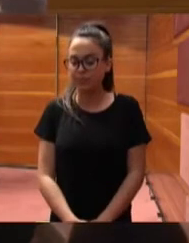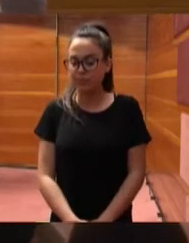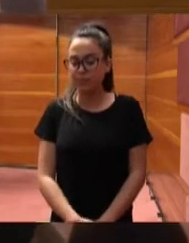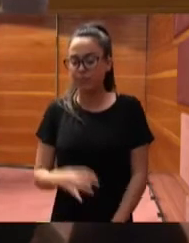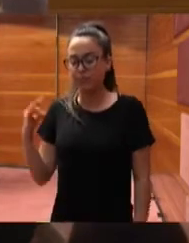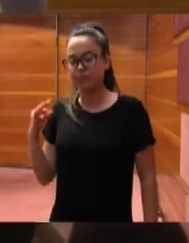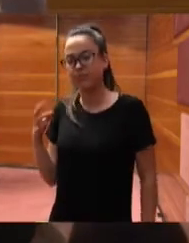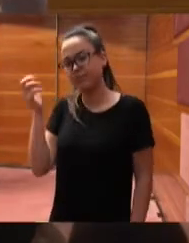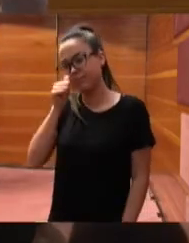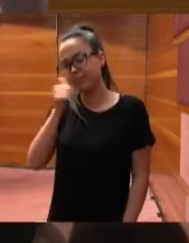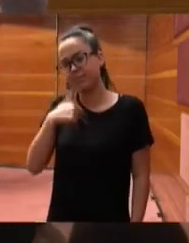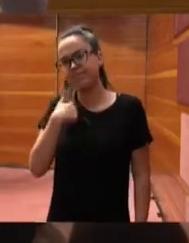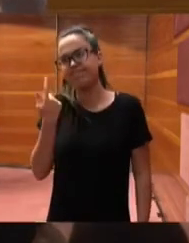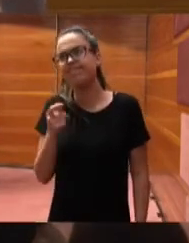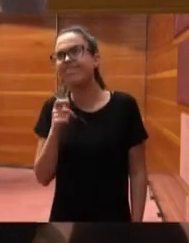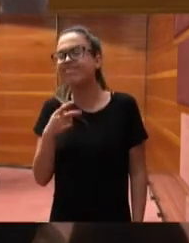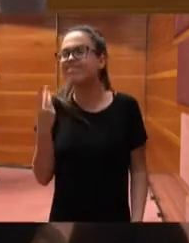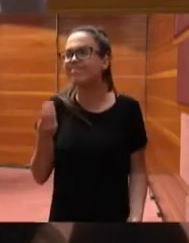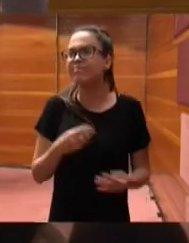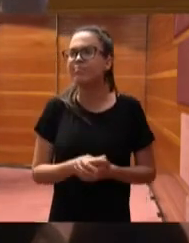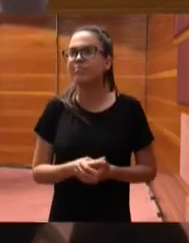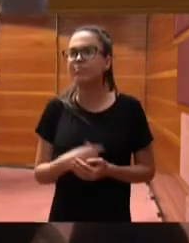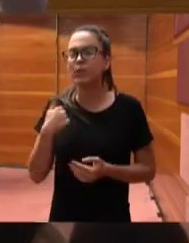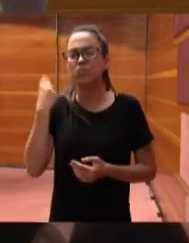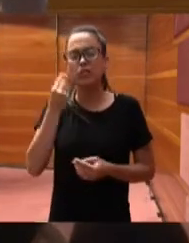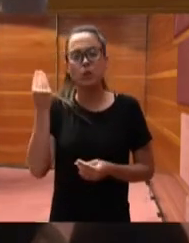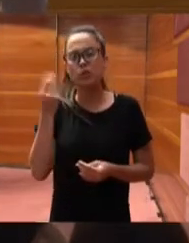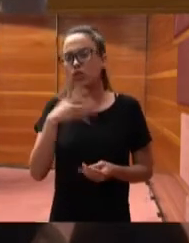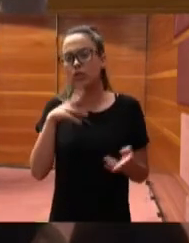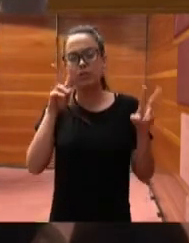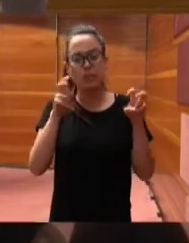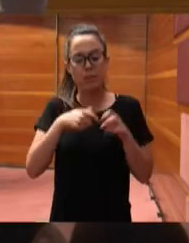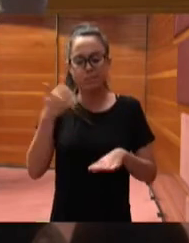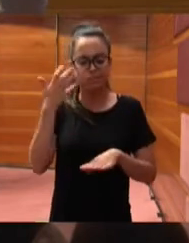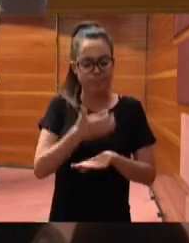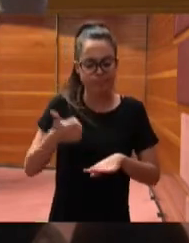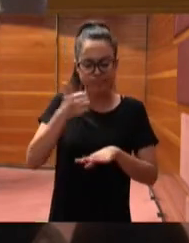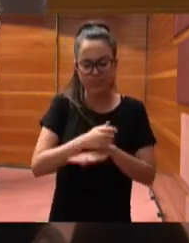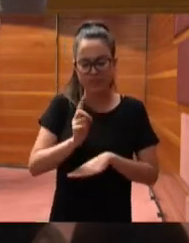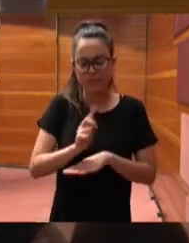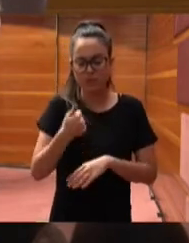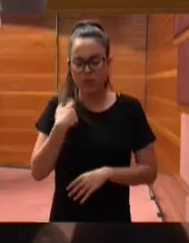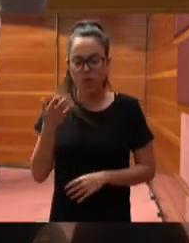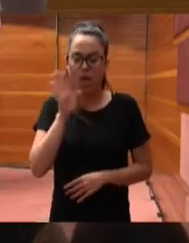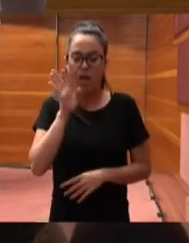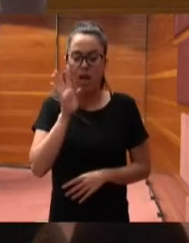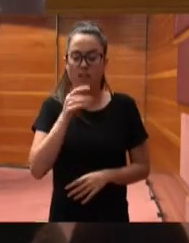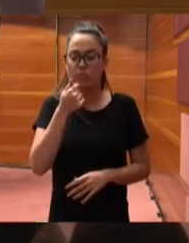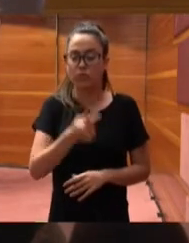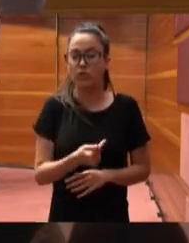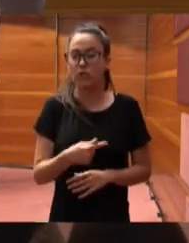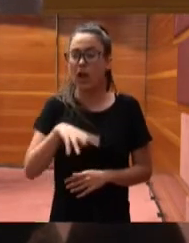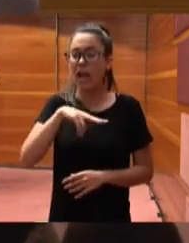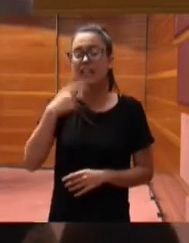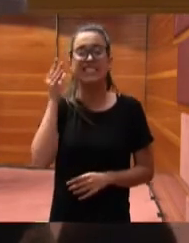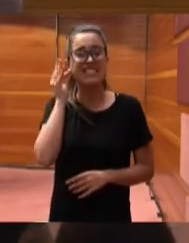que es, no sé cómo decirlo, que hay que excluir totalmente, pero no me parece el punto central del asunto, sino el acercarse. Antes hemos dicho, yo le he dicho algo y en ahora evidentemente